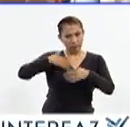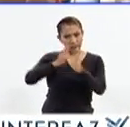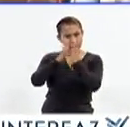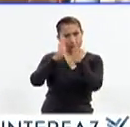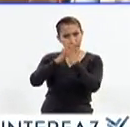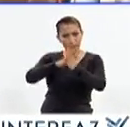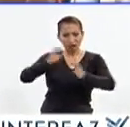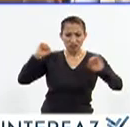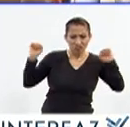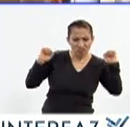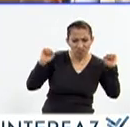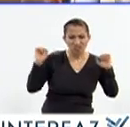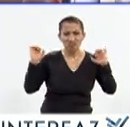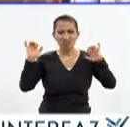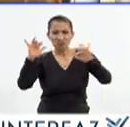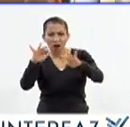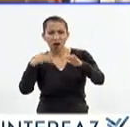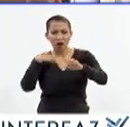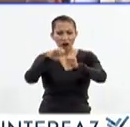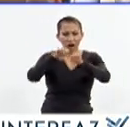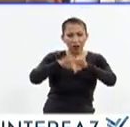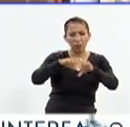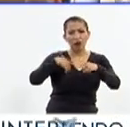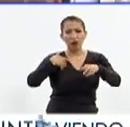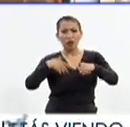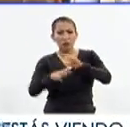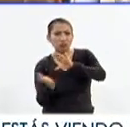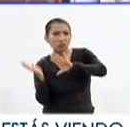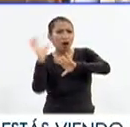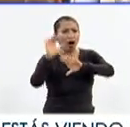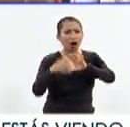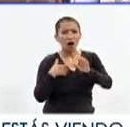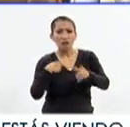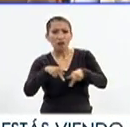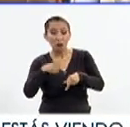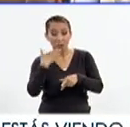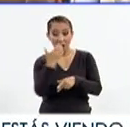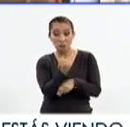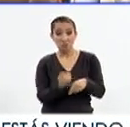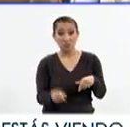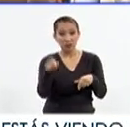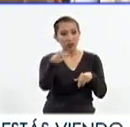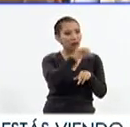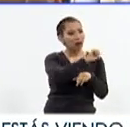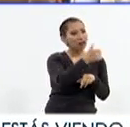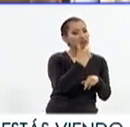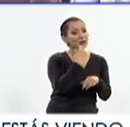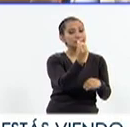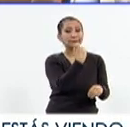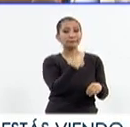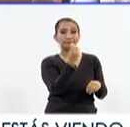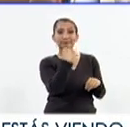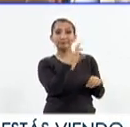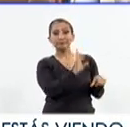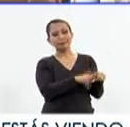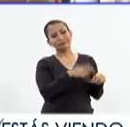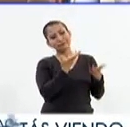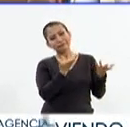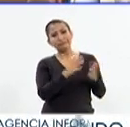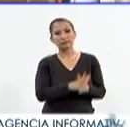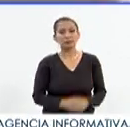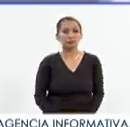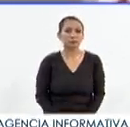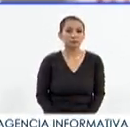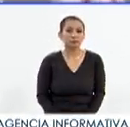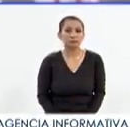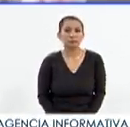participan en maratones o en equipos de fútbol o básquetbol tienen un mejor desempeño que aquellos que tienen una dieta más